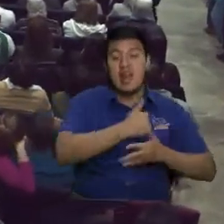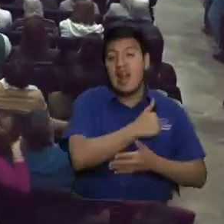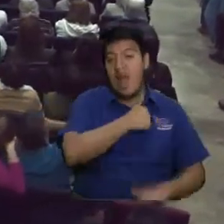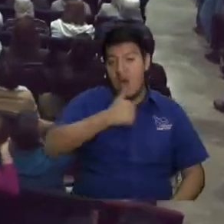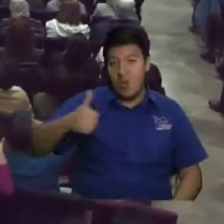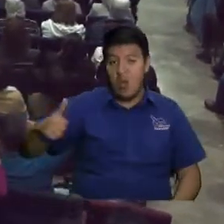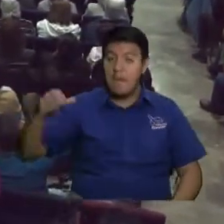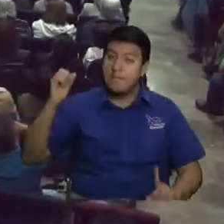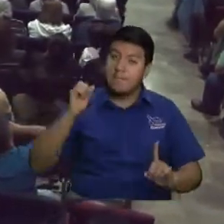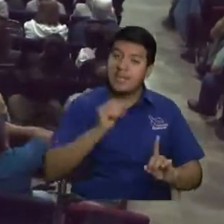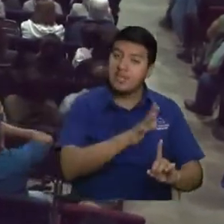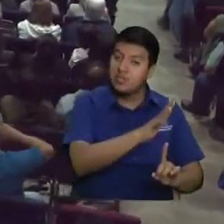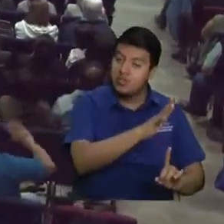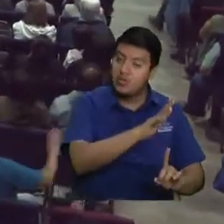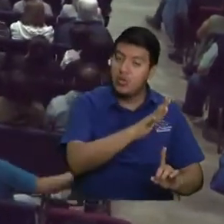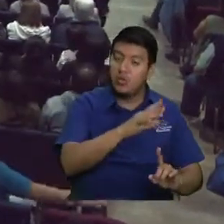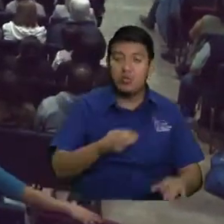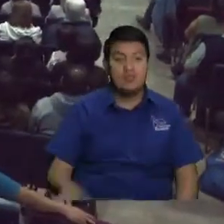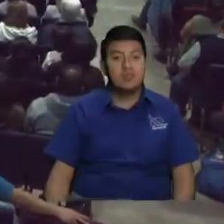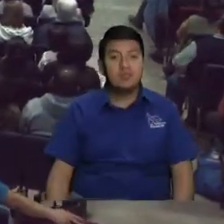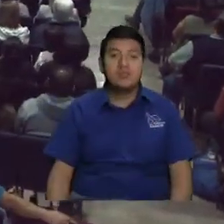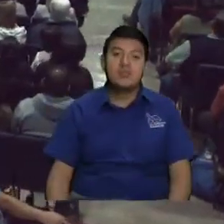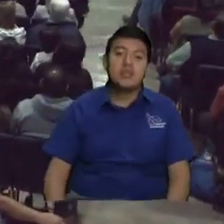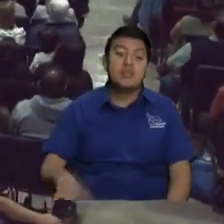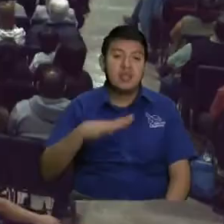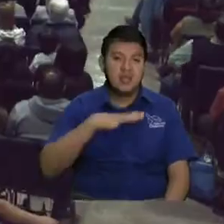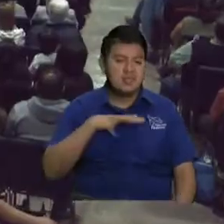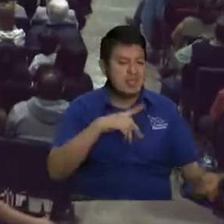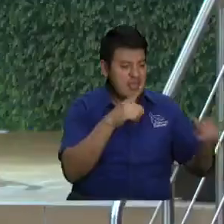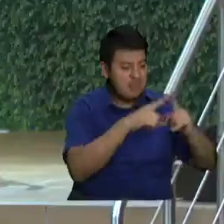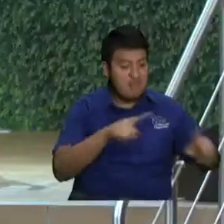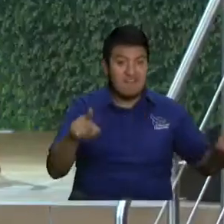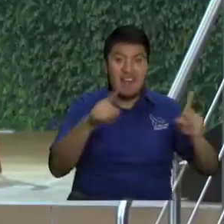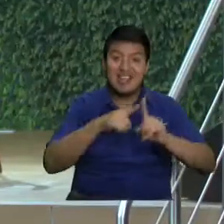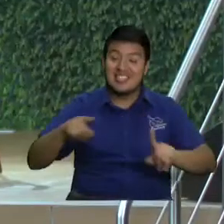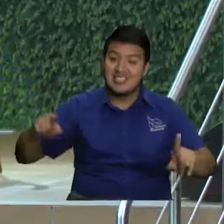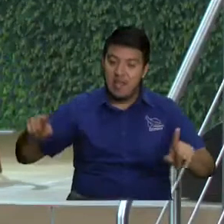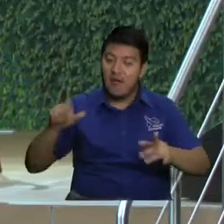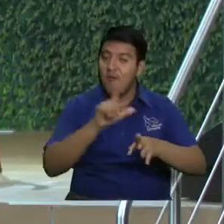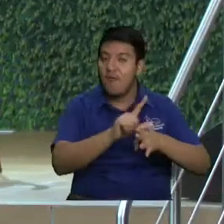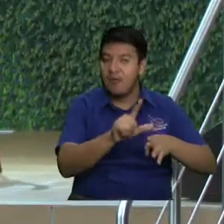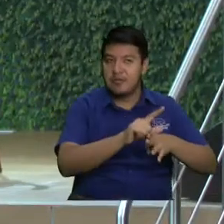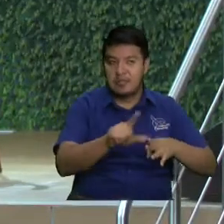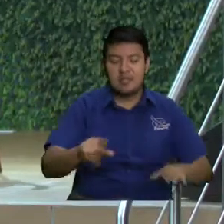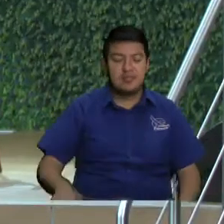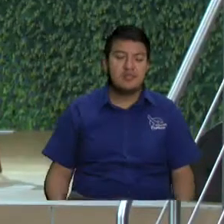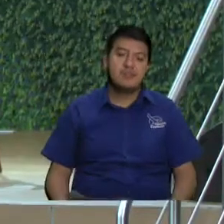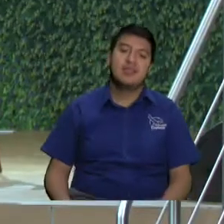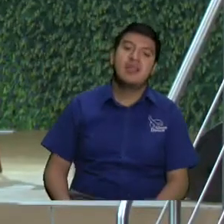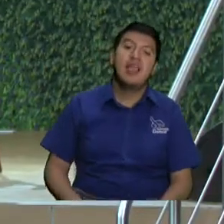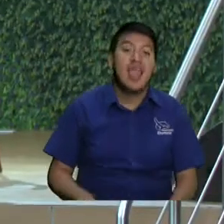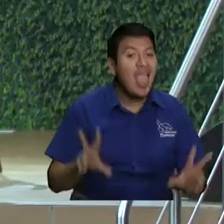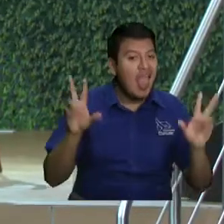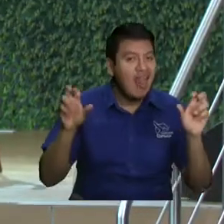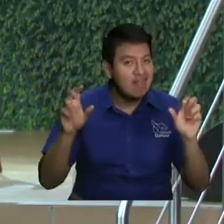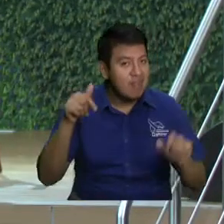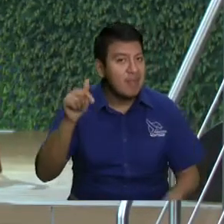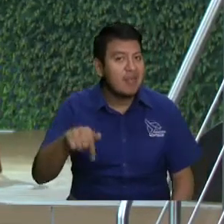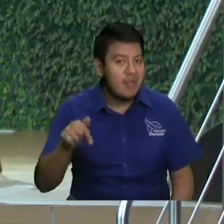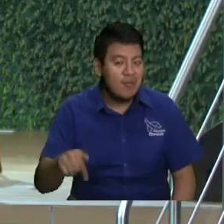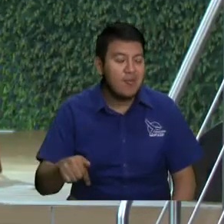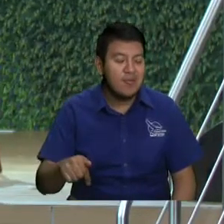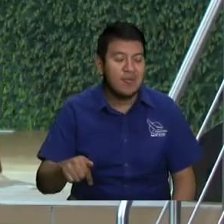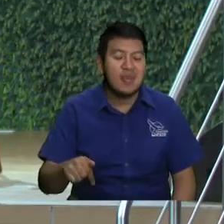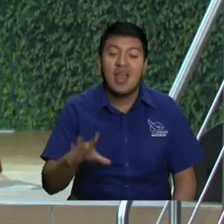Entonces tenemos, hermano, mire, tenemos que diferenciar cosas, hombre. Mire, yo todavía tengo unos 5 minutos para explicarle esto antes